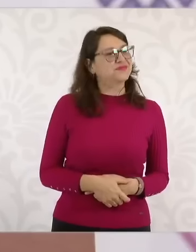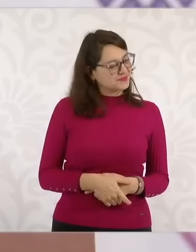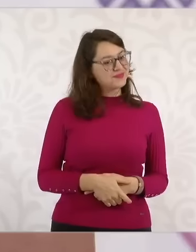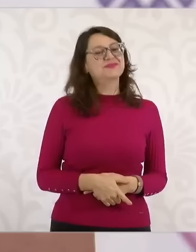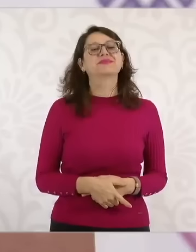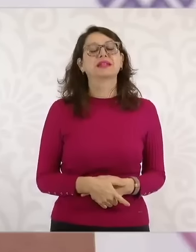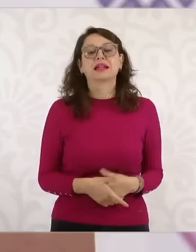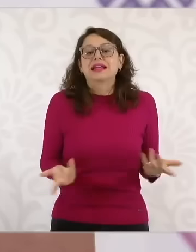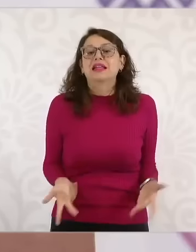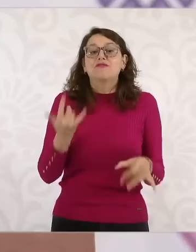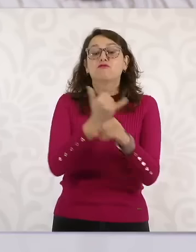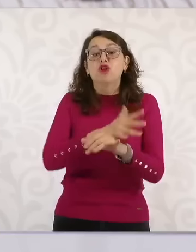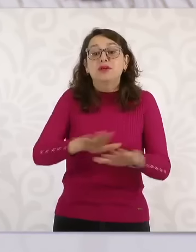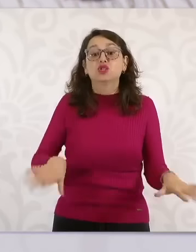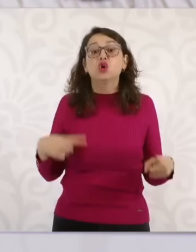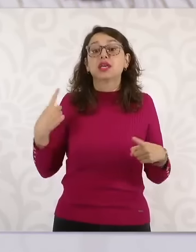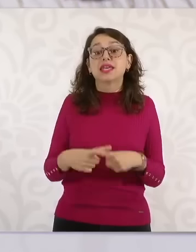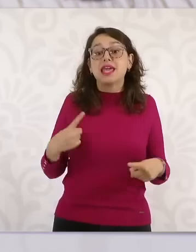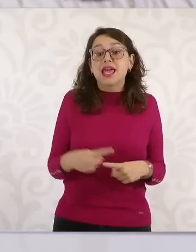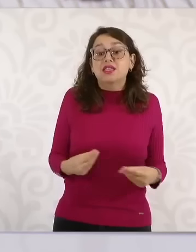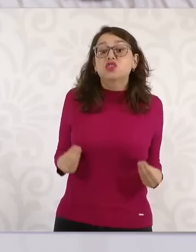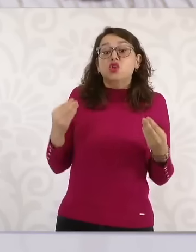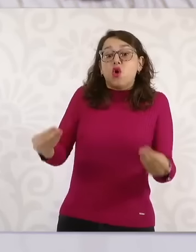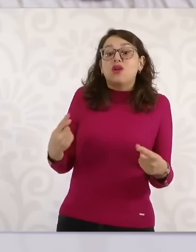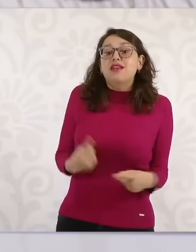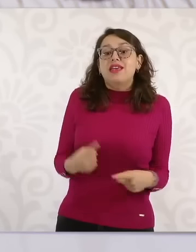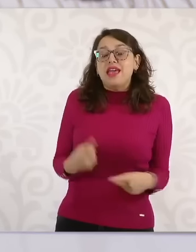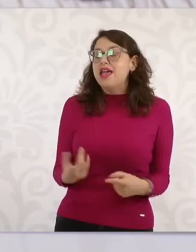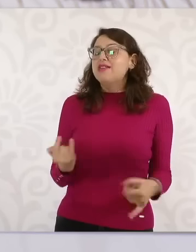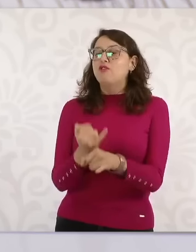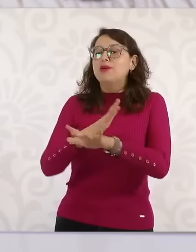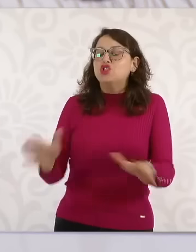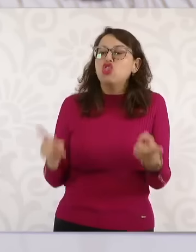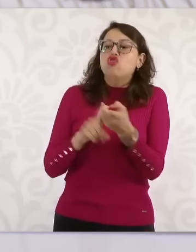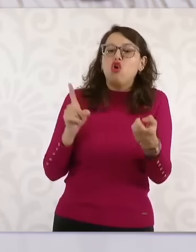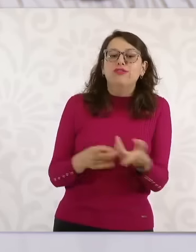información? ¿Quién se las dijo? ¿Cuál es su fuente?